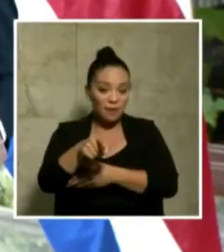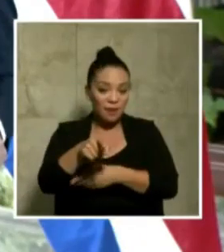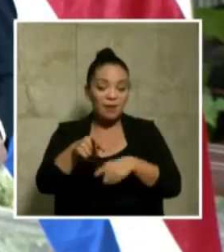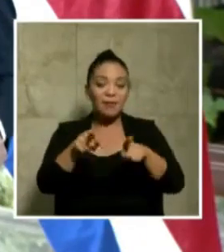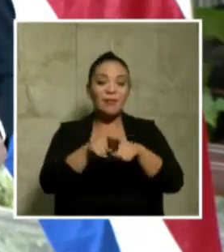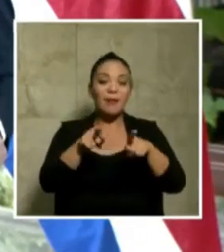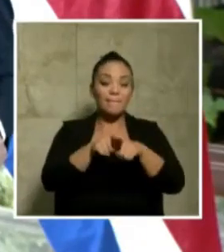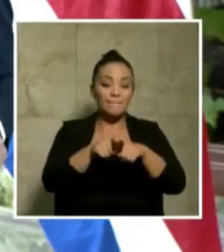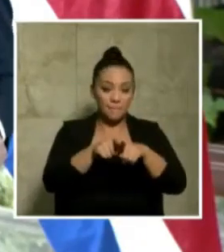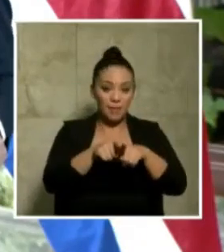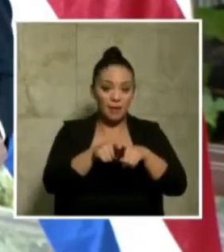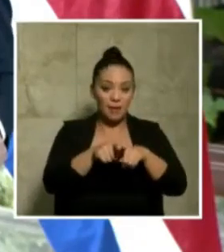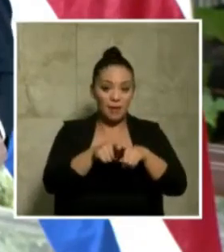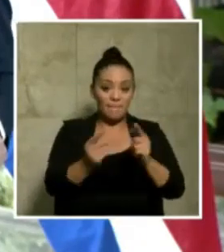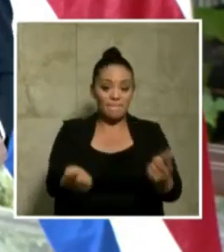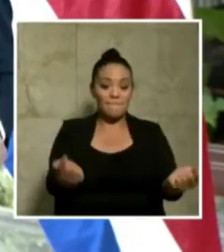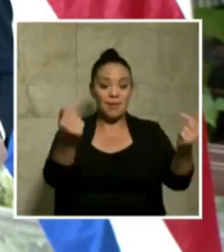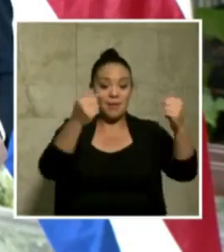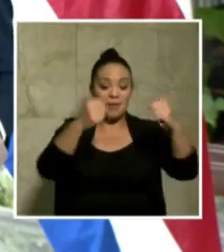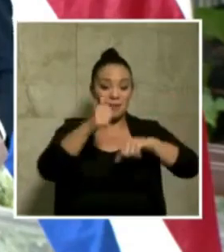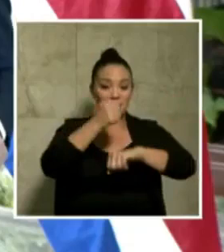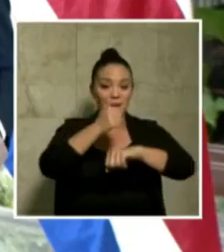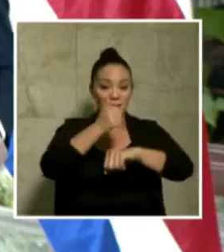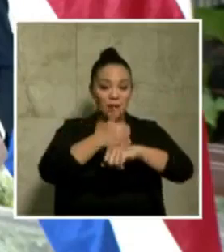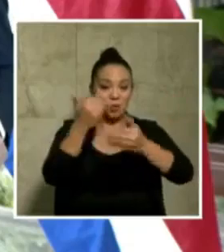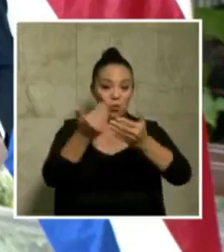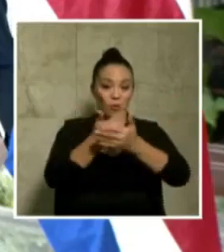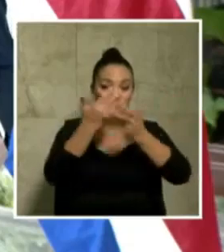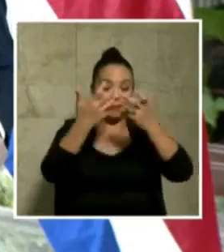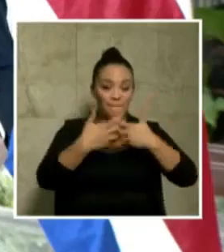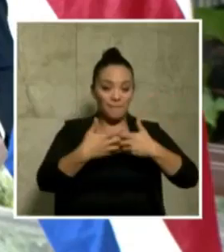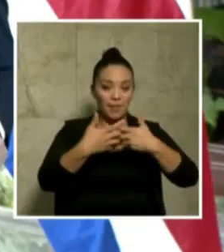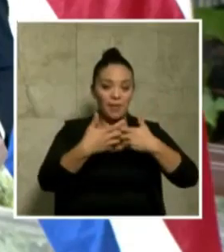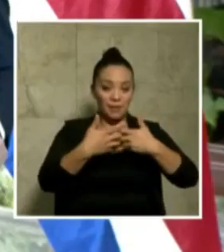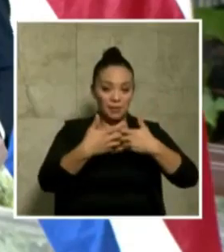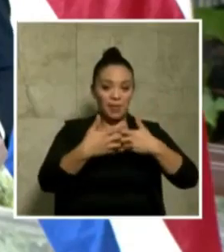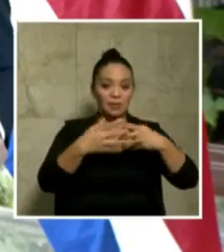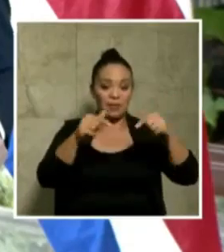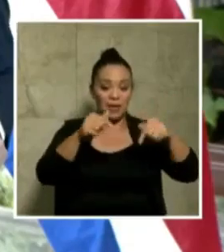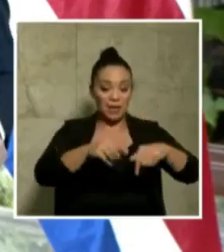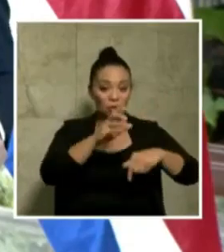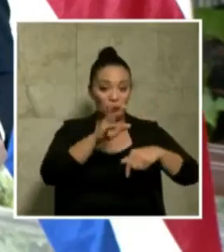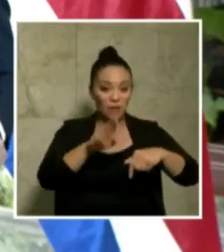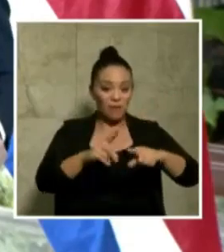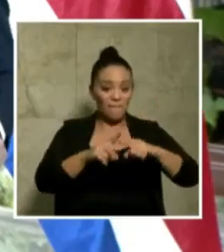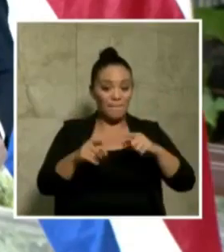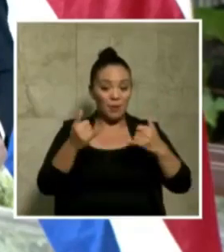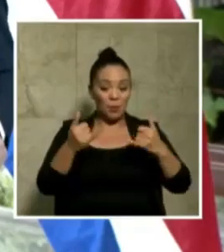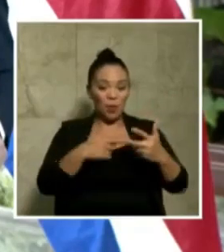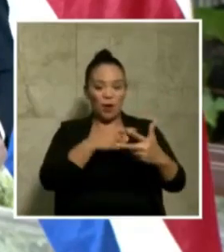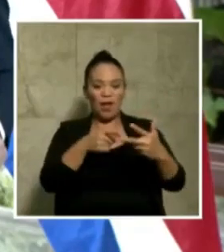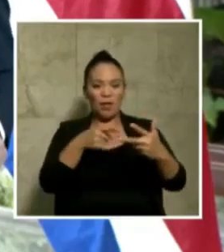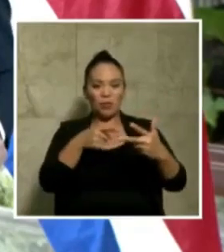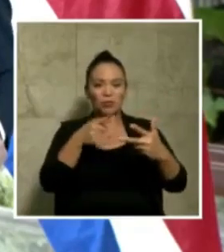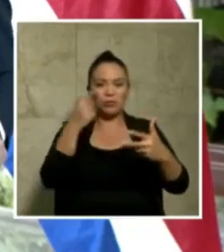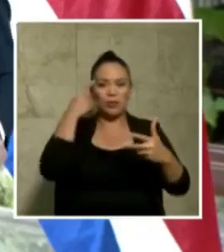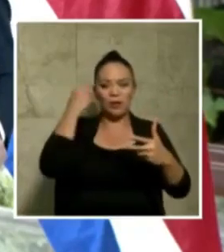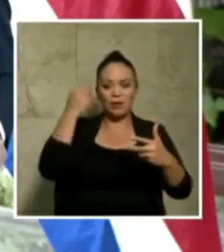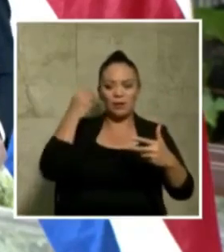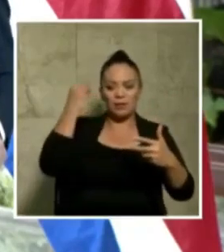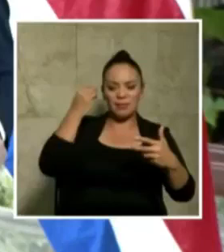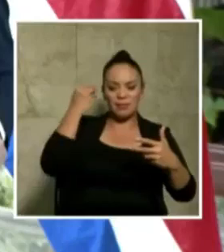presencia misma en Costa Rica por este nefasto, desde mi punto de vista, fallo de la Sala